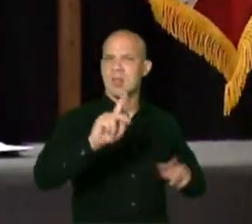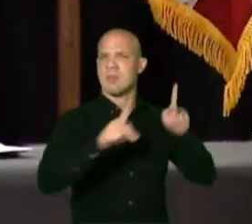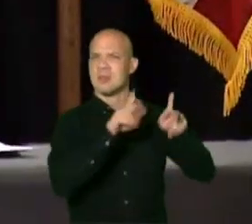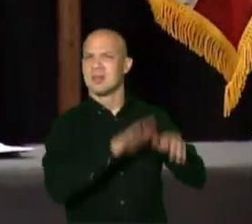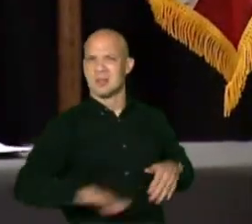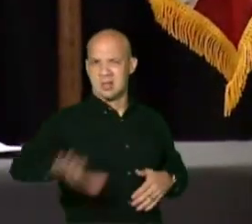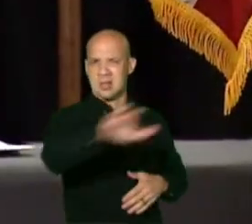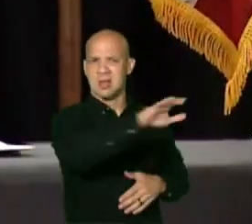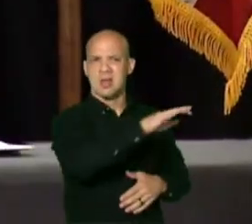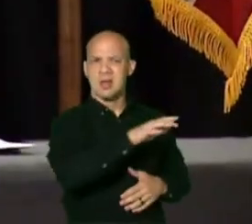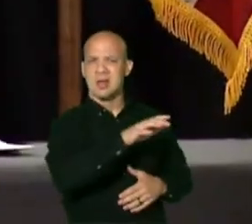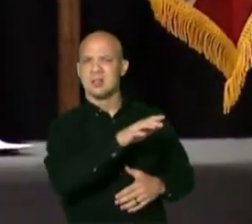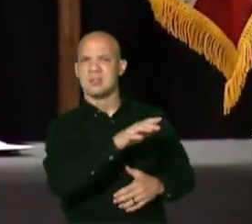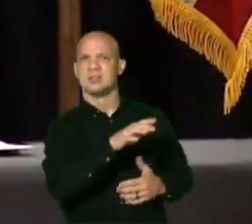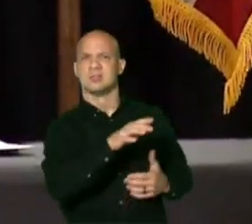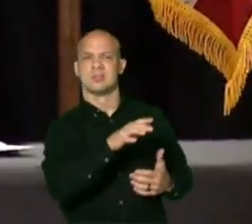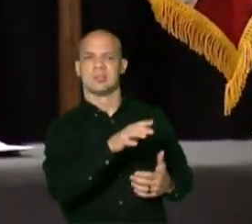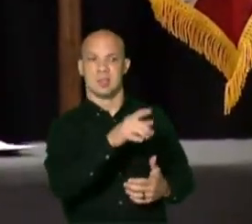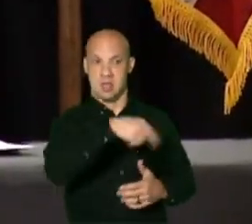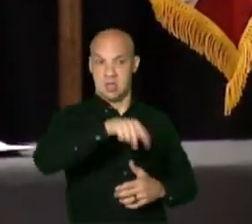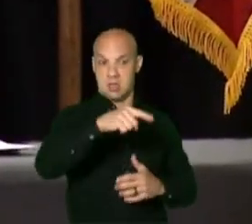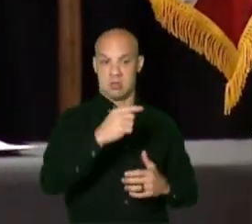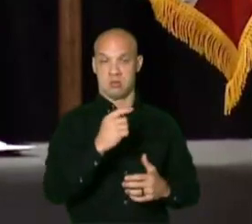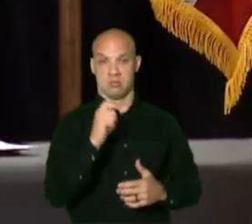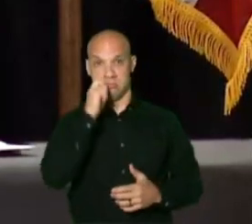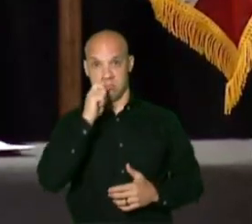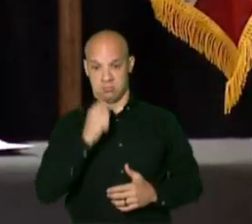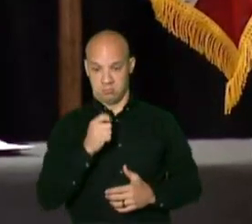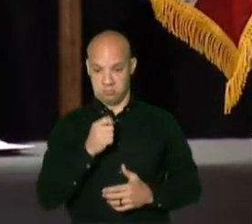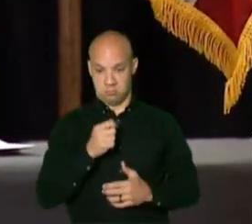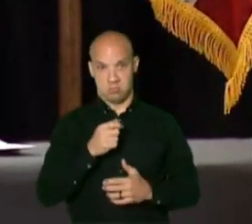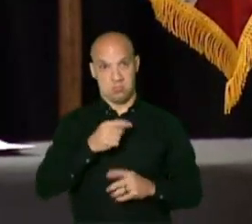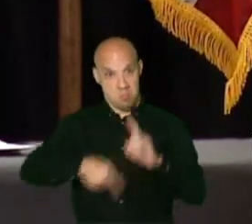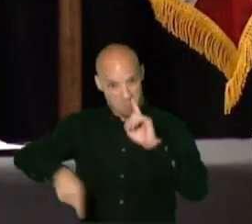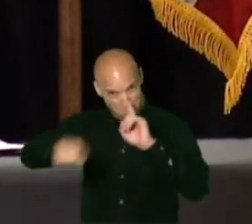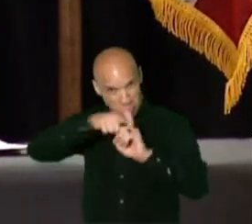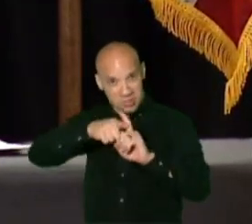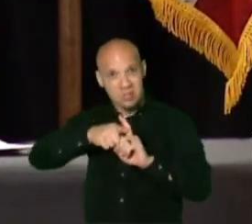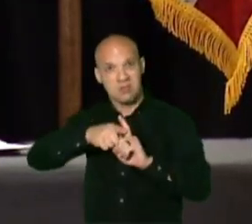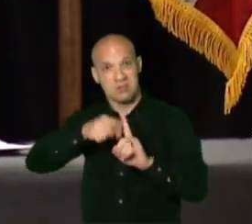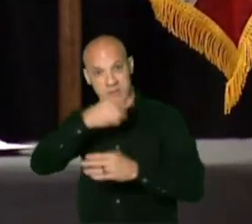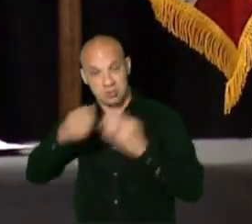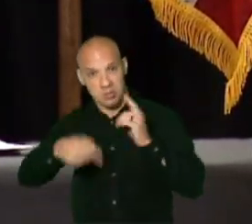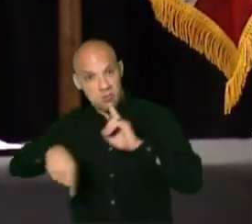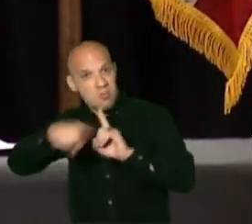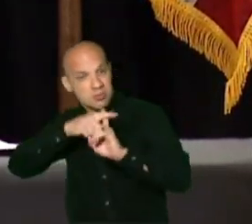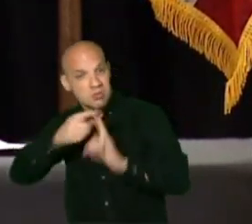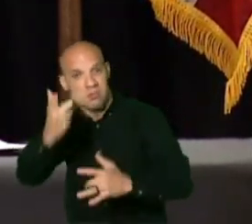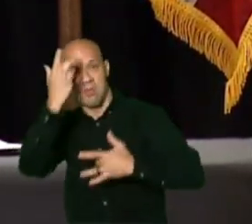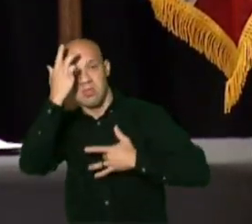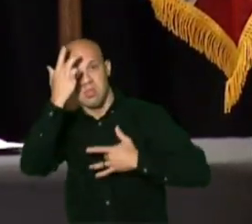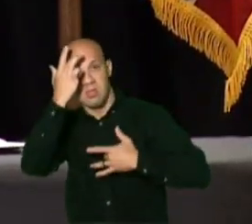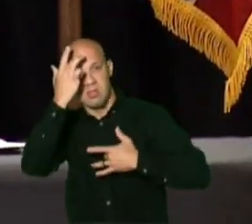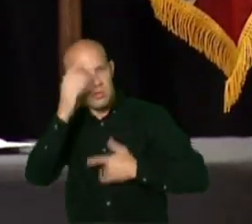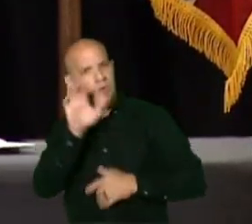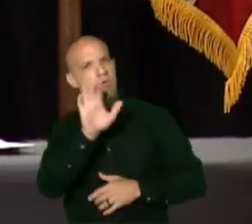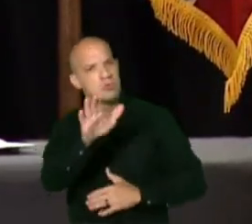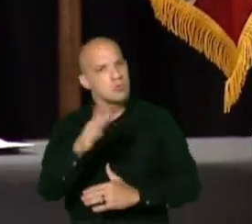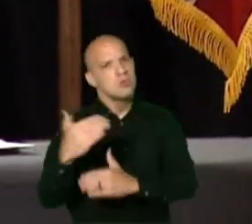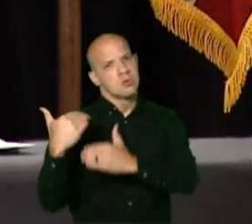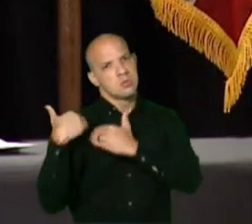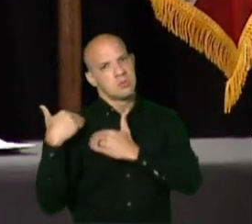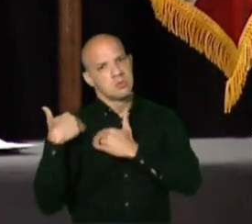aquellos ciudadanos que tengan un diagnóstico positivo de COVID-19. Tienen la obligación de notificar